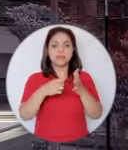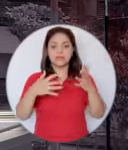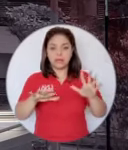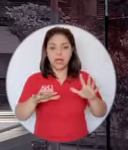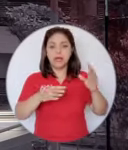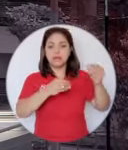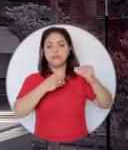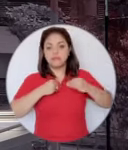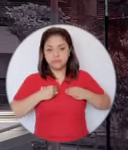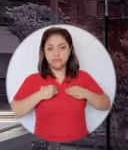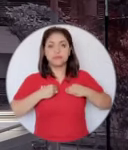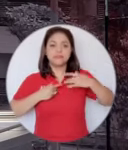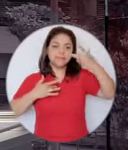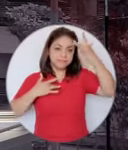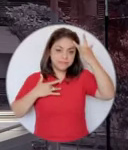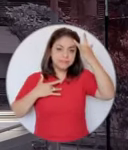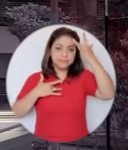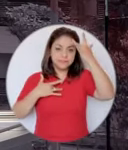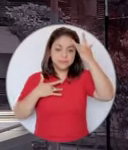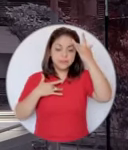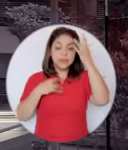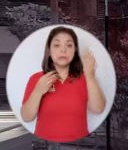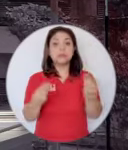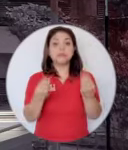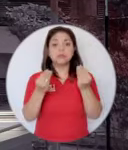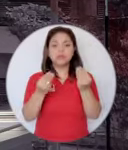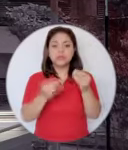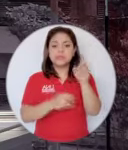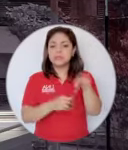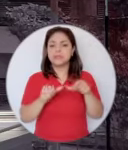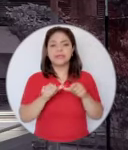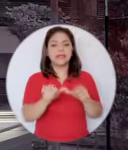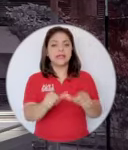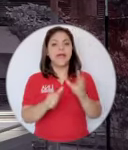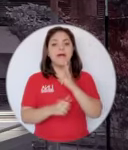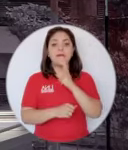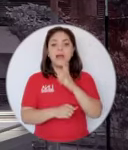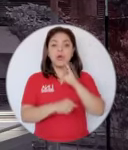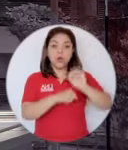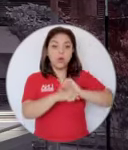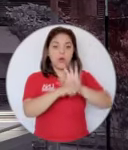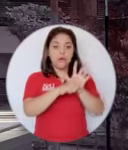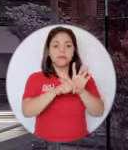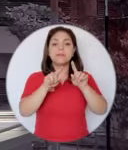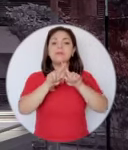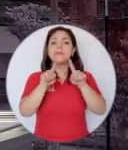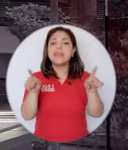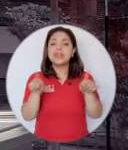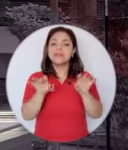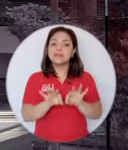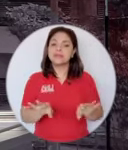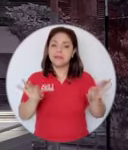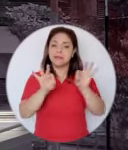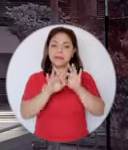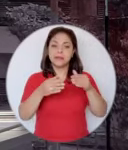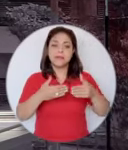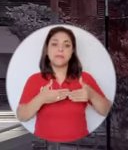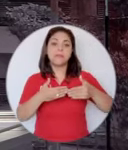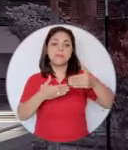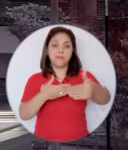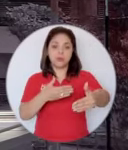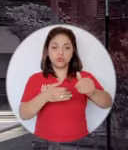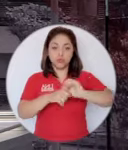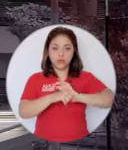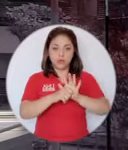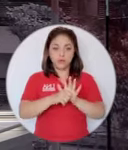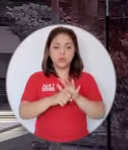contagiadas y es mucho lo que tenemos que seguir hablando sobre COVID, pero sobre todo sobre post-COVID. ¿Qué cuidados ha tenido